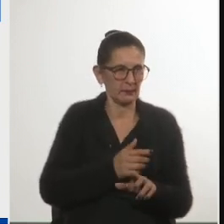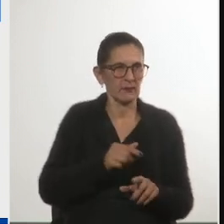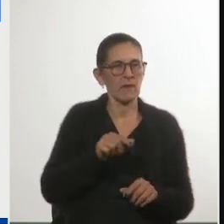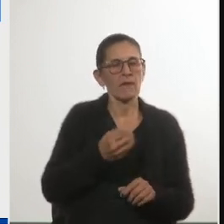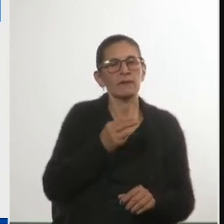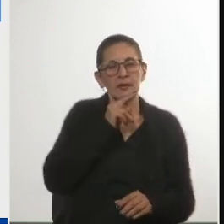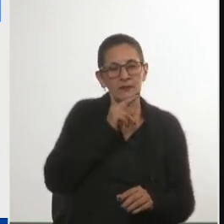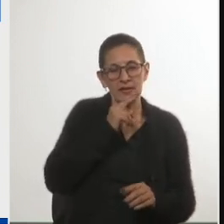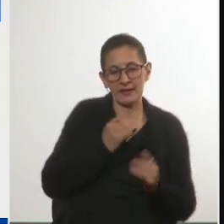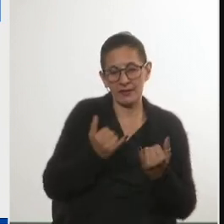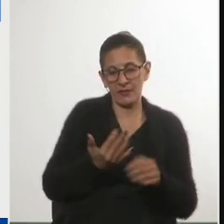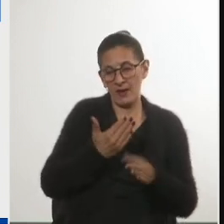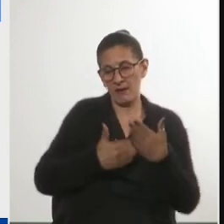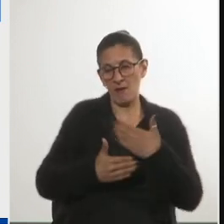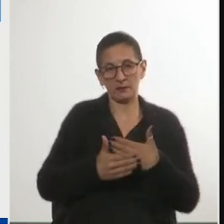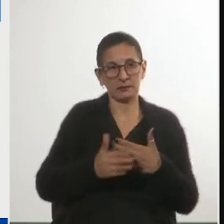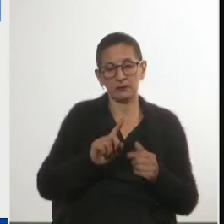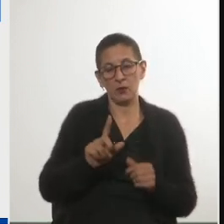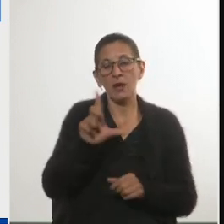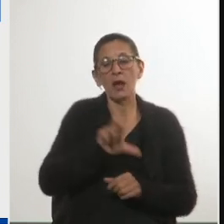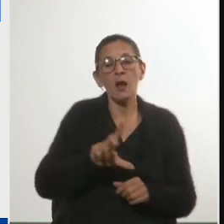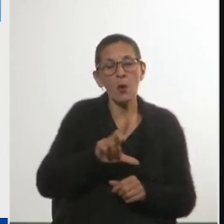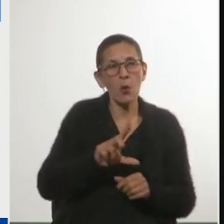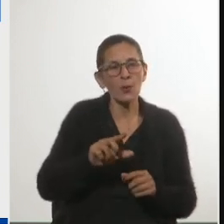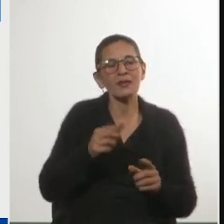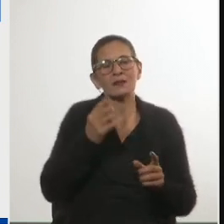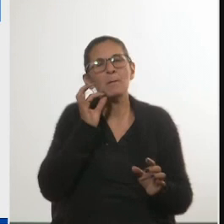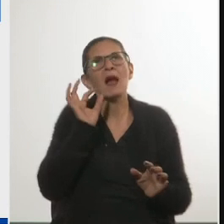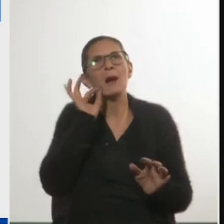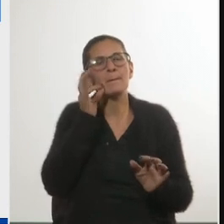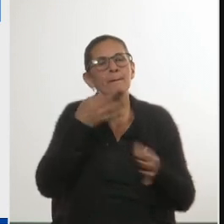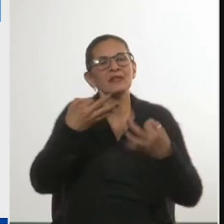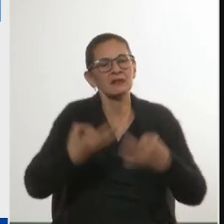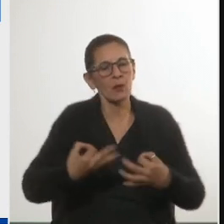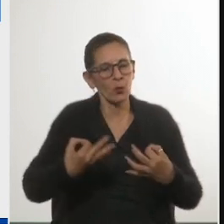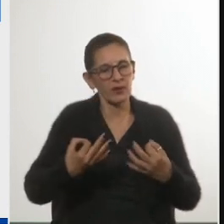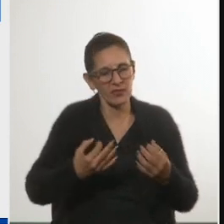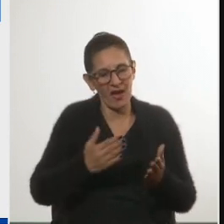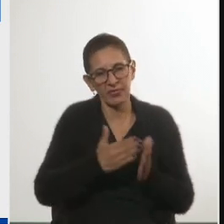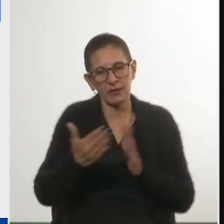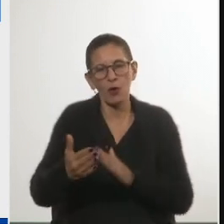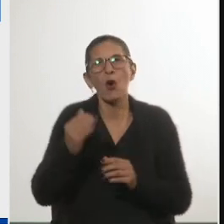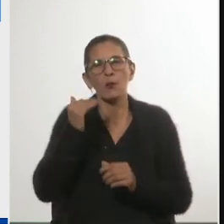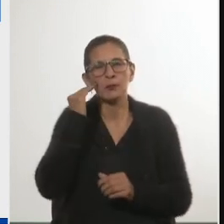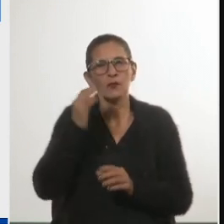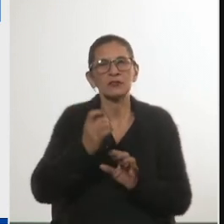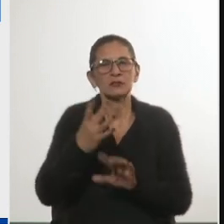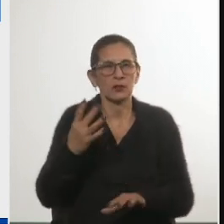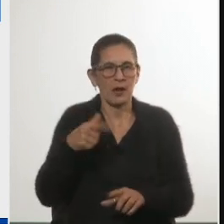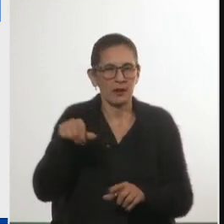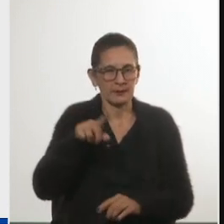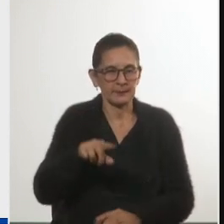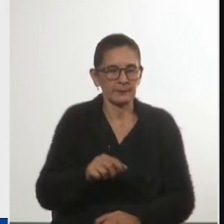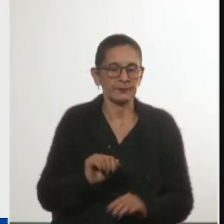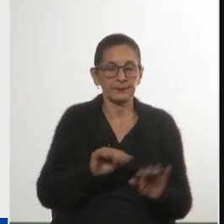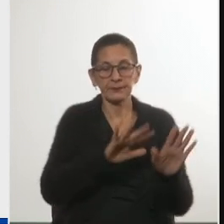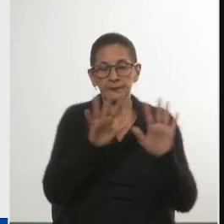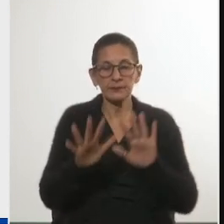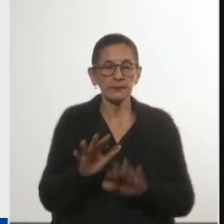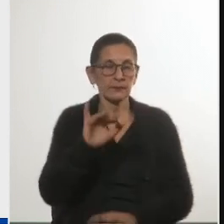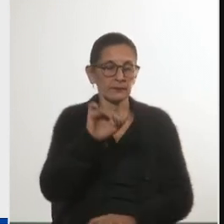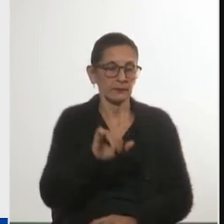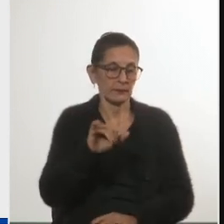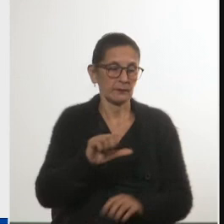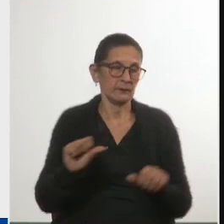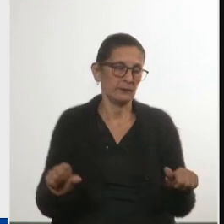del viernes anterior, sino que el lunes se afinaron las recomendaciones con los señores profesores. El 10 de mayo